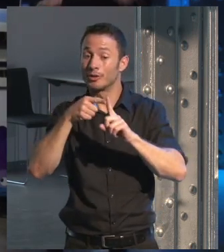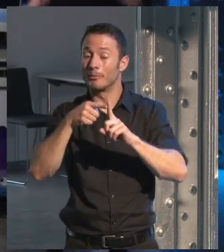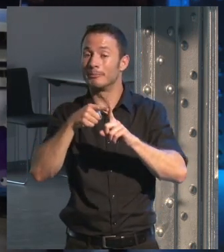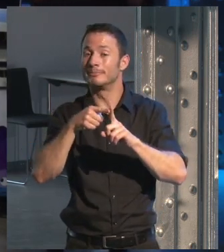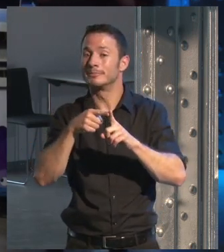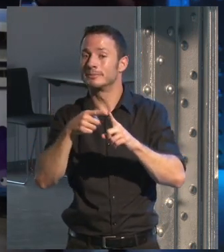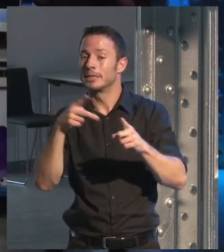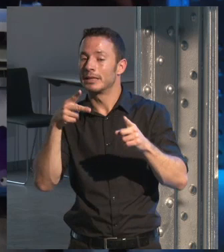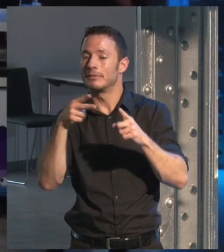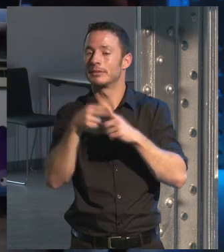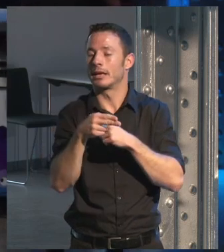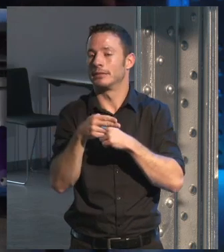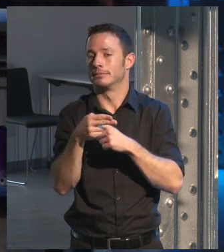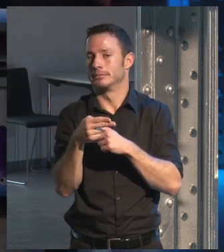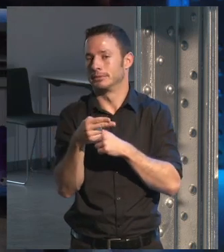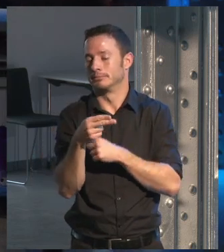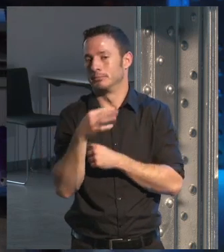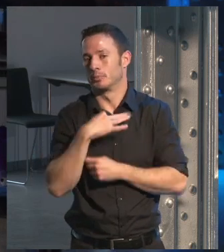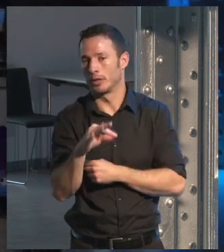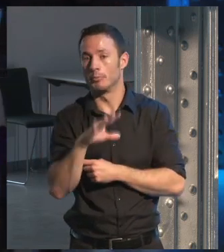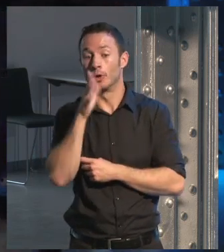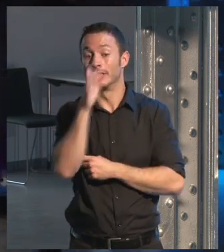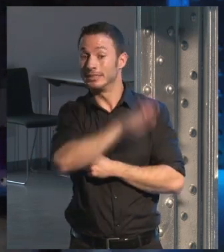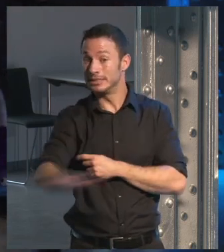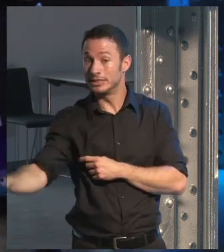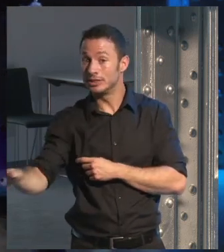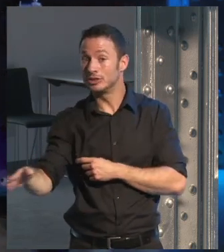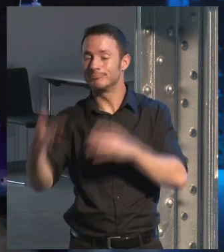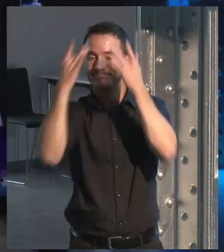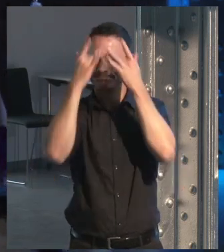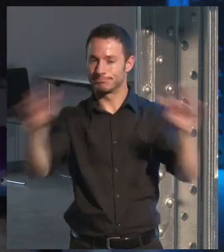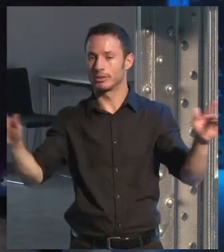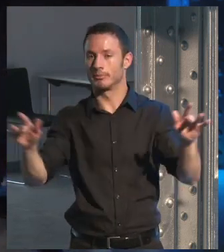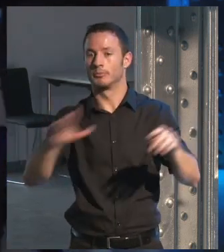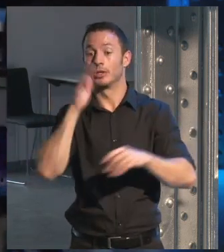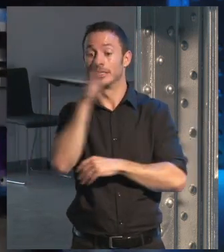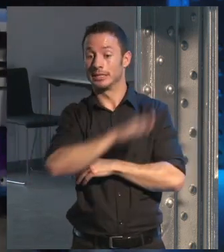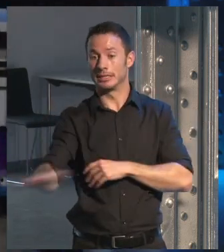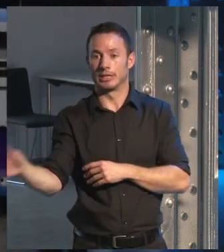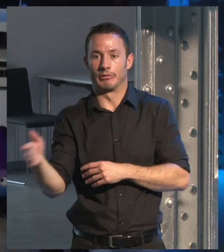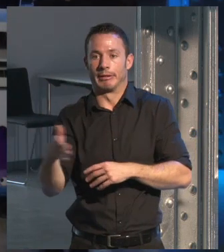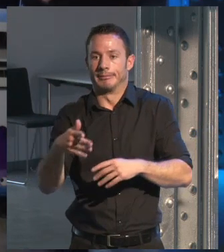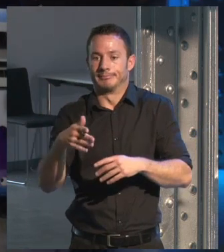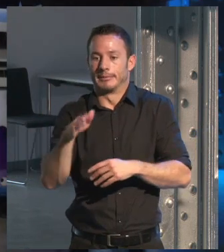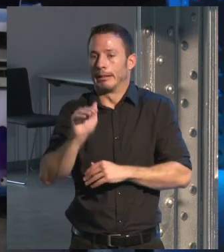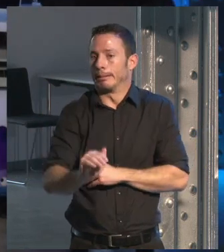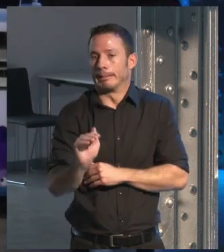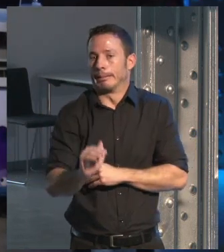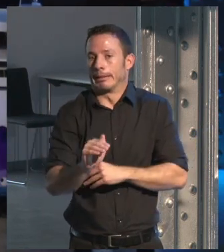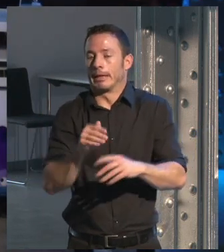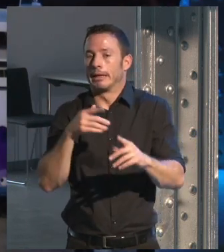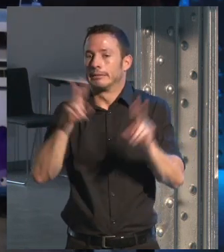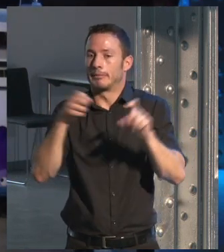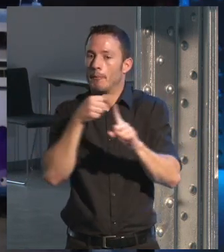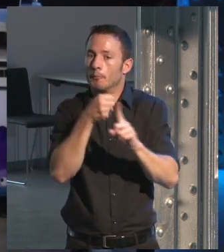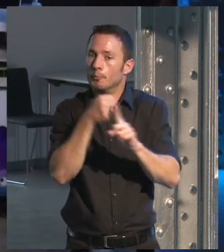niños parece que se están sensibilizando. Por ejemplo, con el vídeo nos decían que los niños más pequeños, que todavía no saben lo que es el bullying, pues